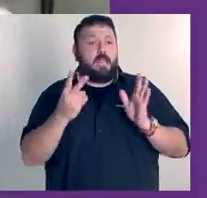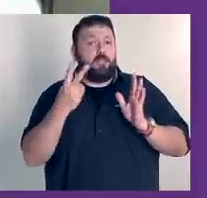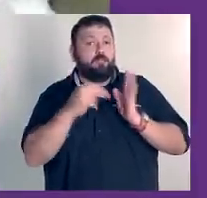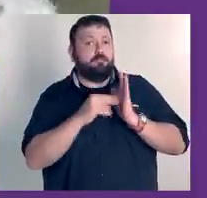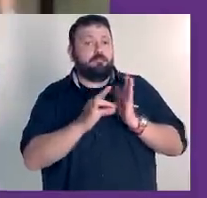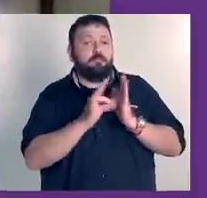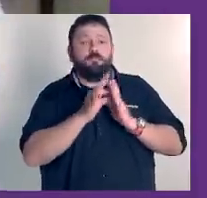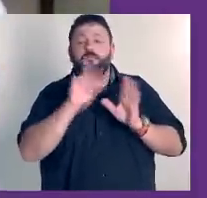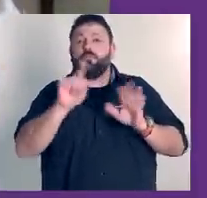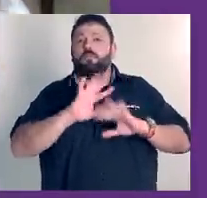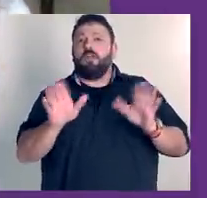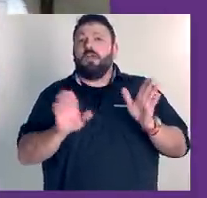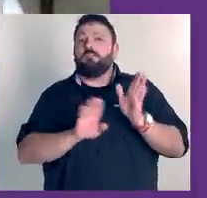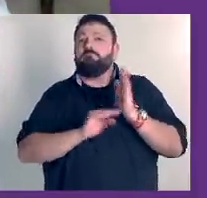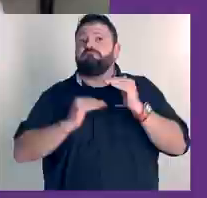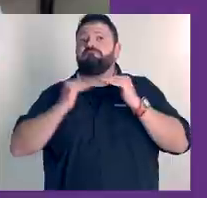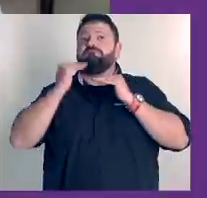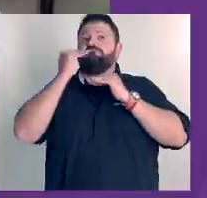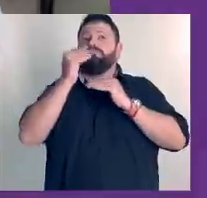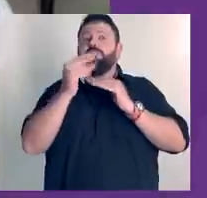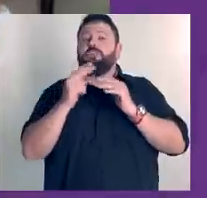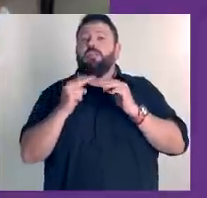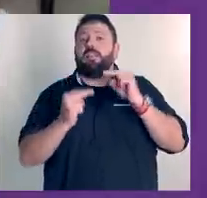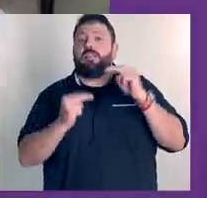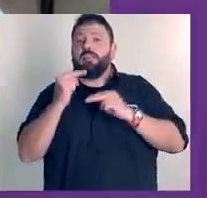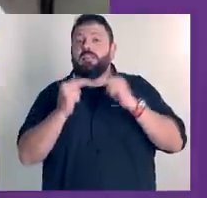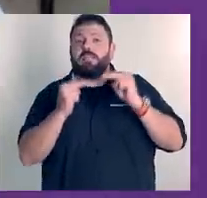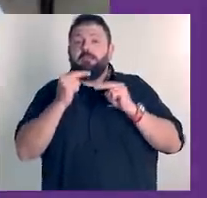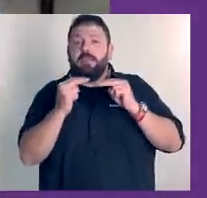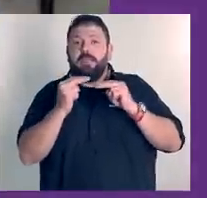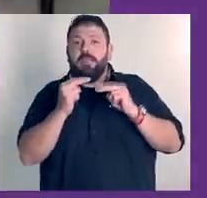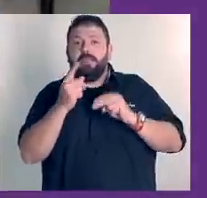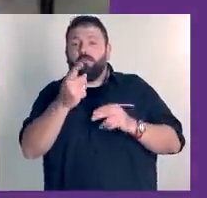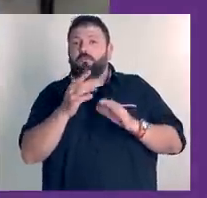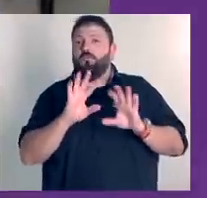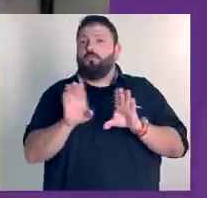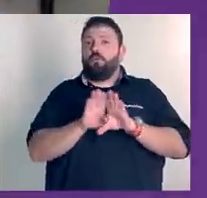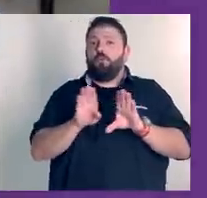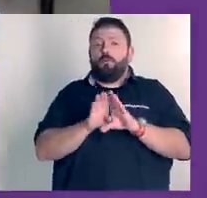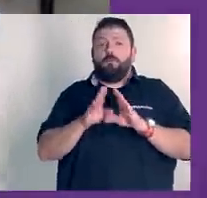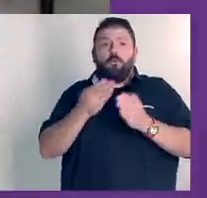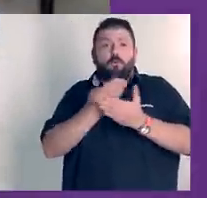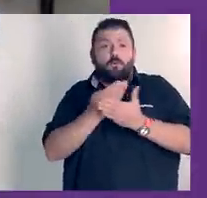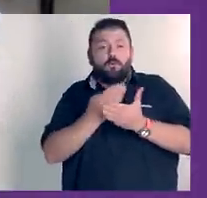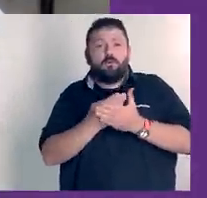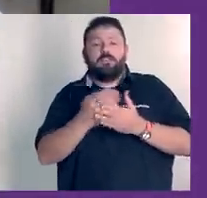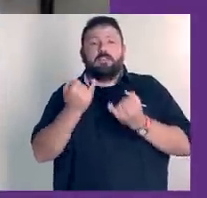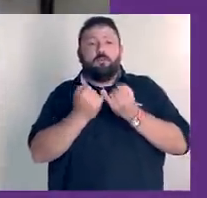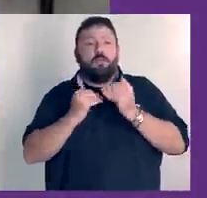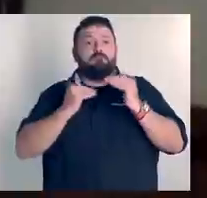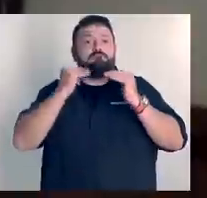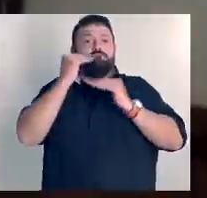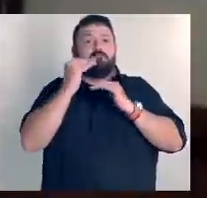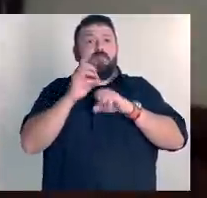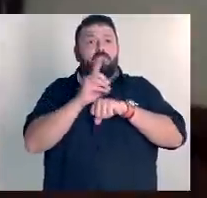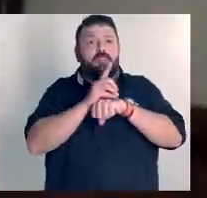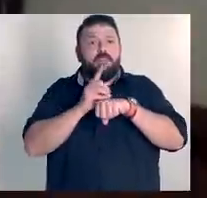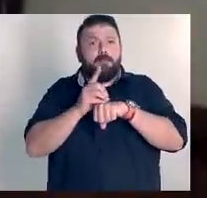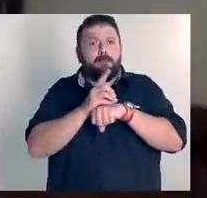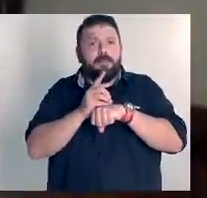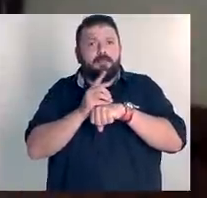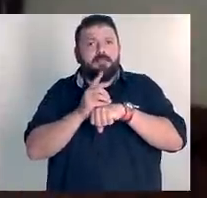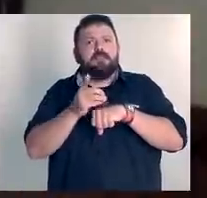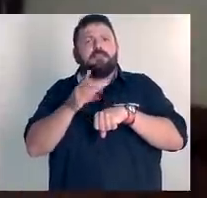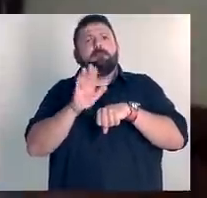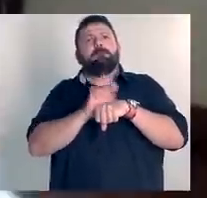desde el primer mes, ¿te imaginas? Ya entendiste la base de cómo hacerte diamante. ¿Por qué? Porque